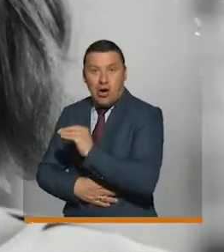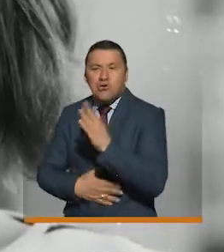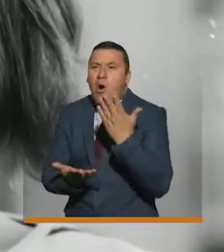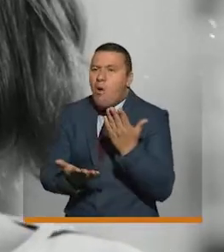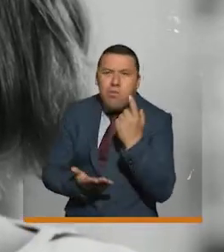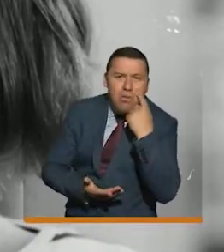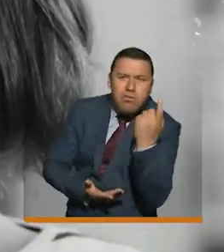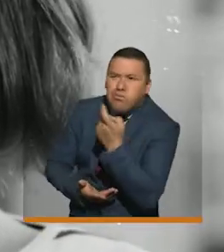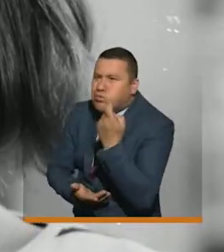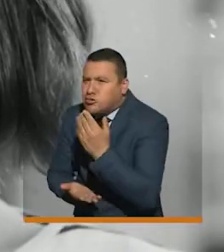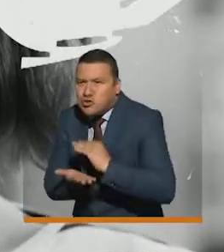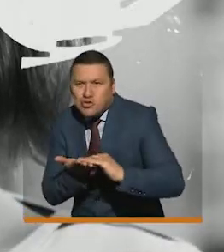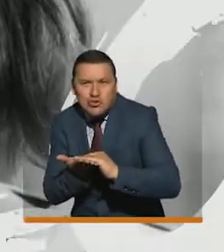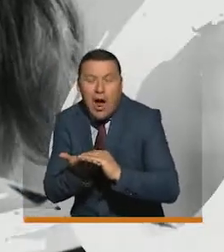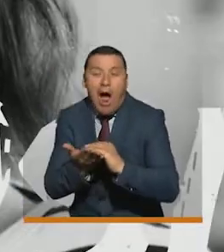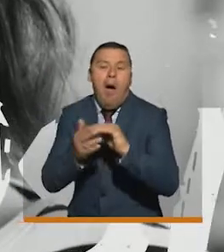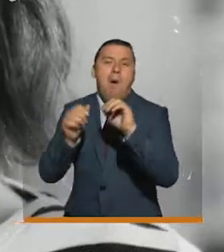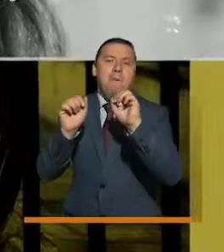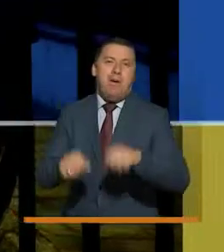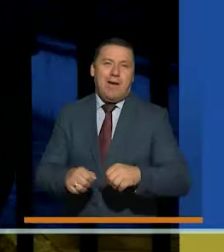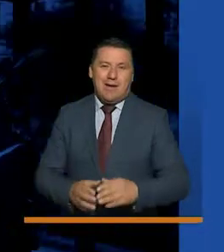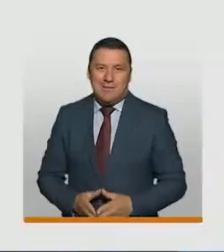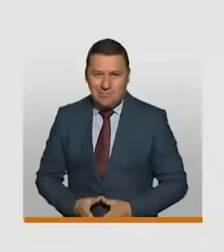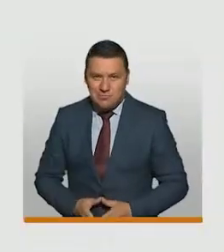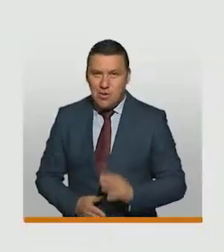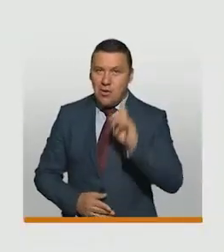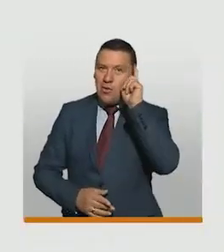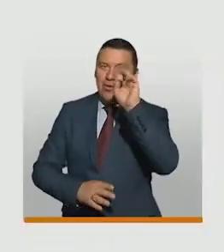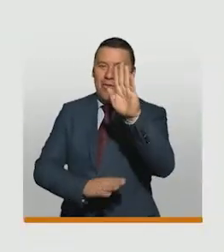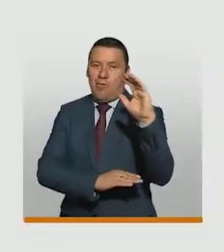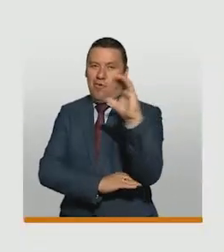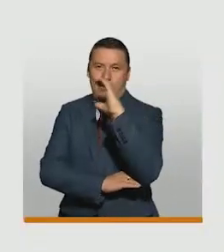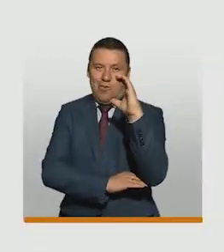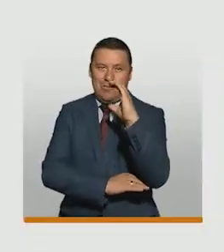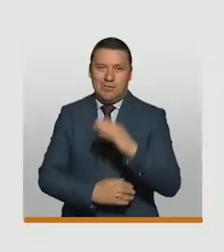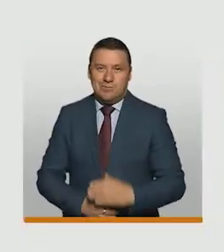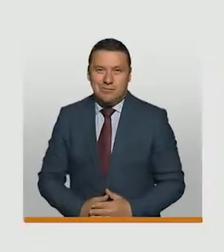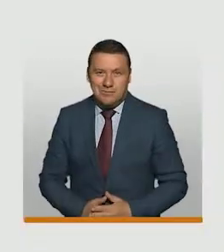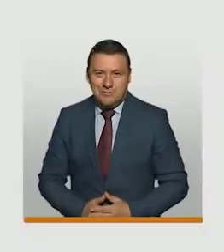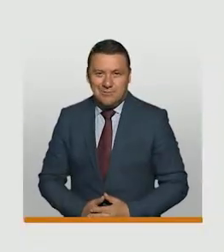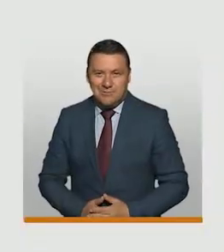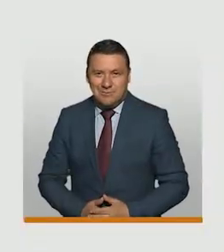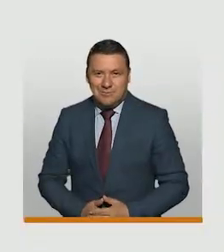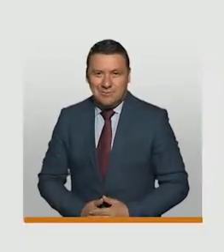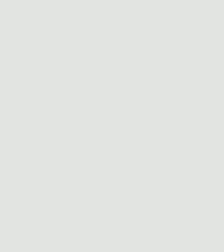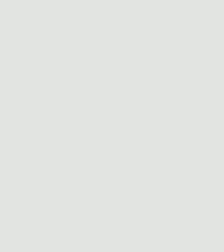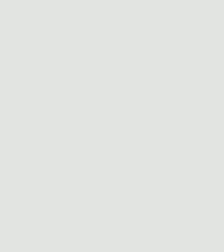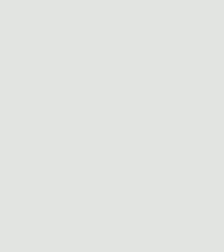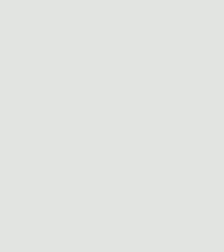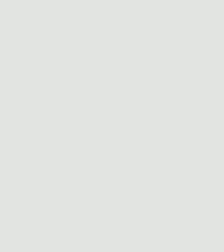todos buscamos la forma de hacerlo posible. Gobierno de Colombia.